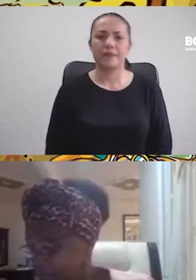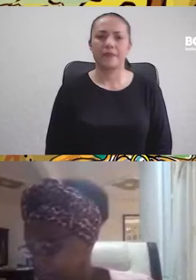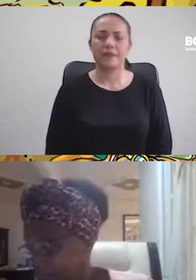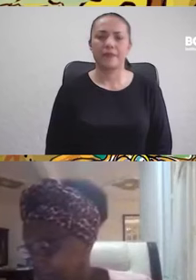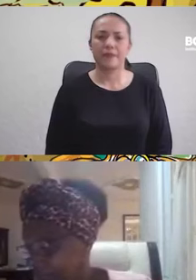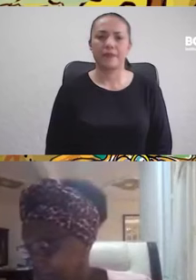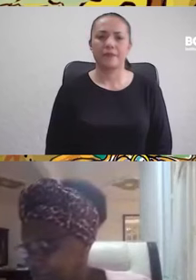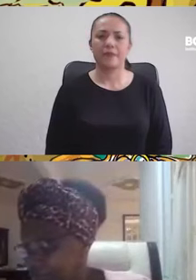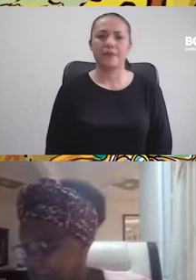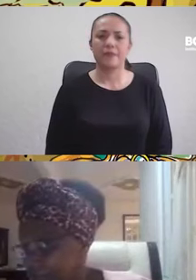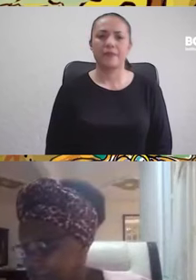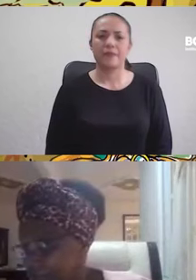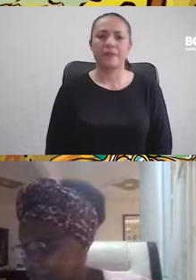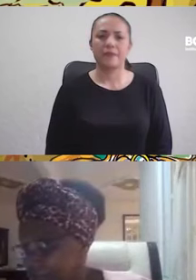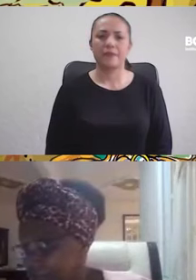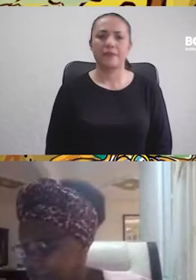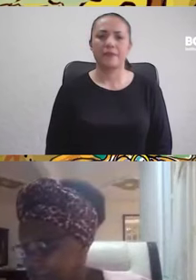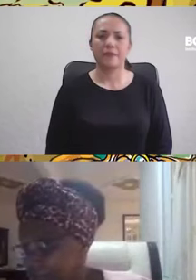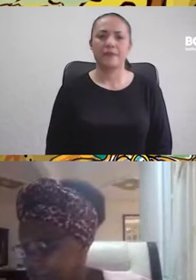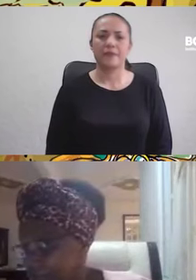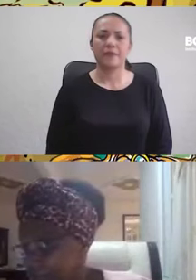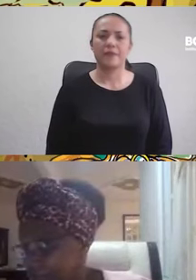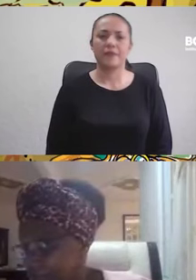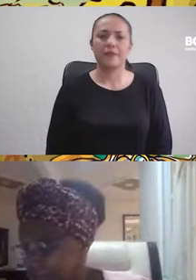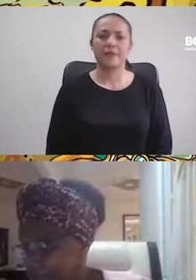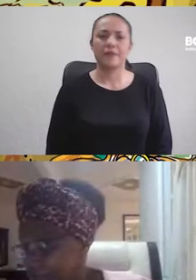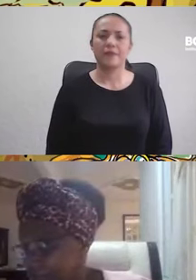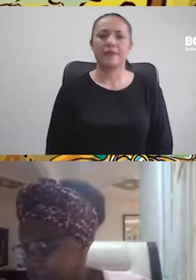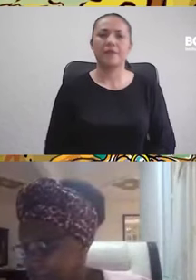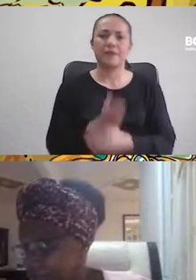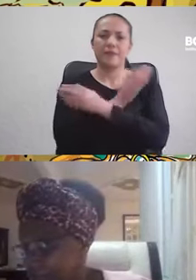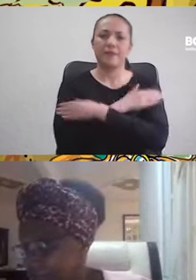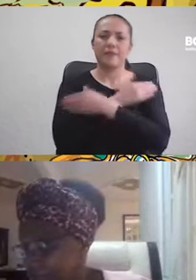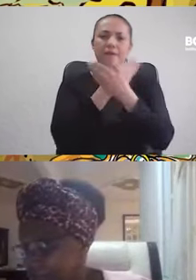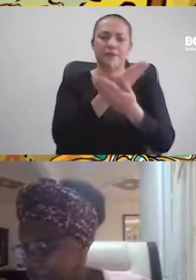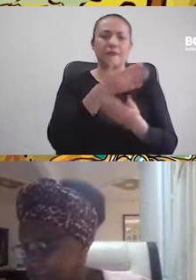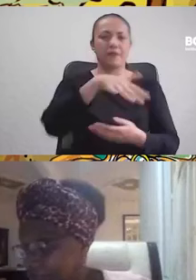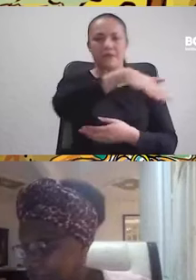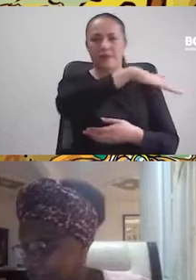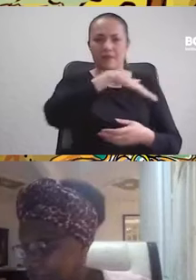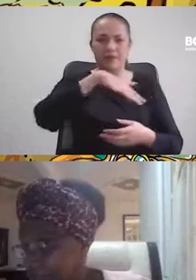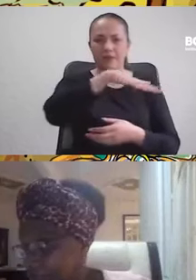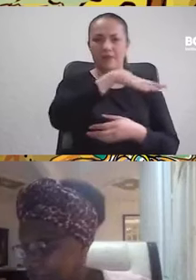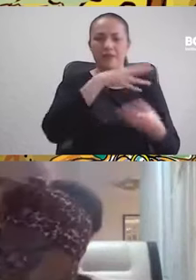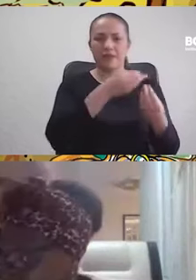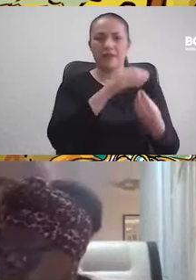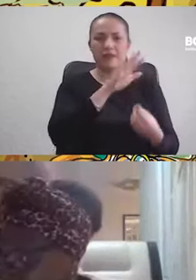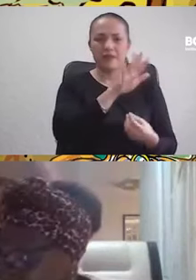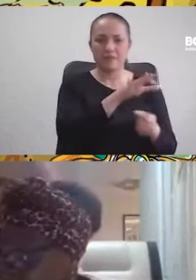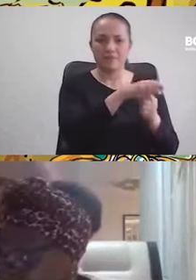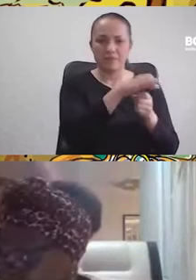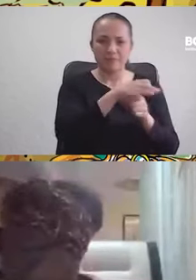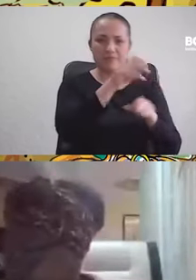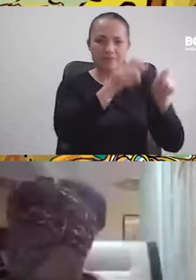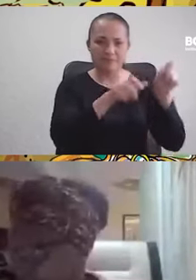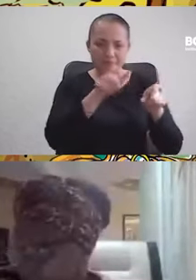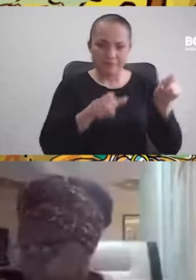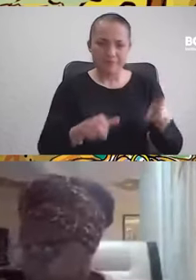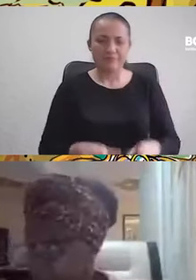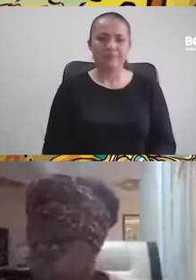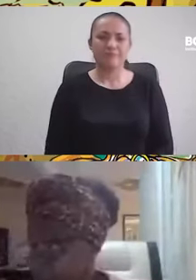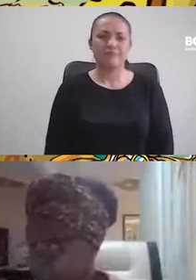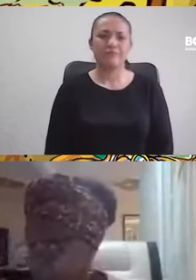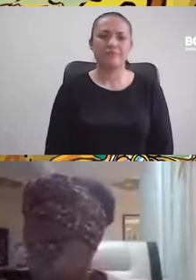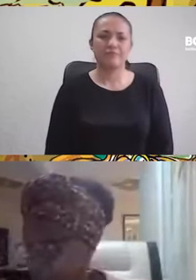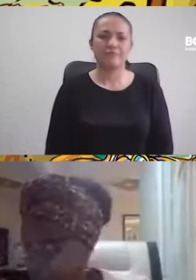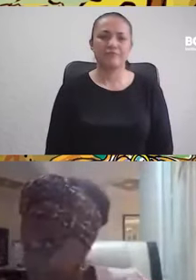dar un blasón grande a todo mapiacha, a todo gente que hasta